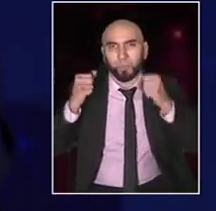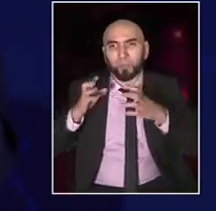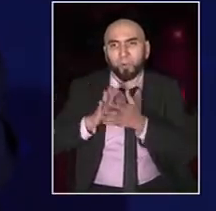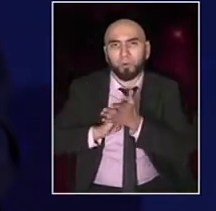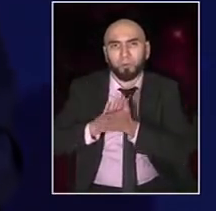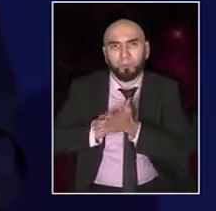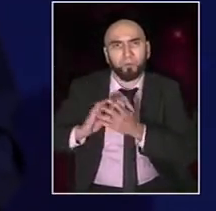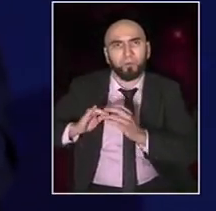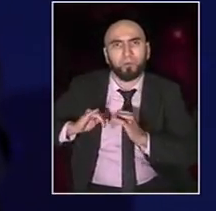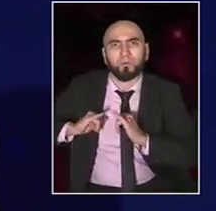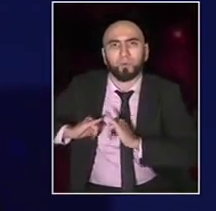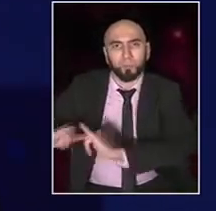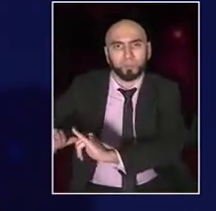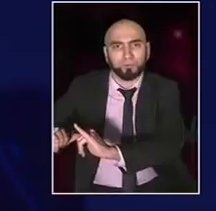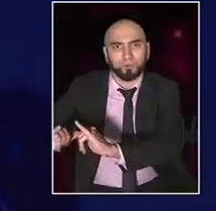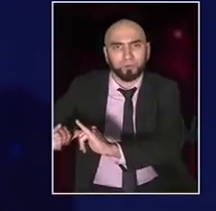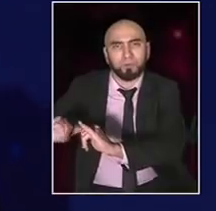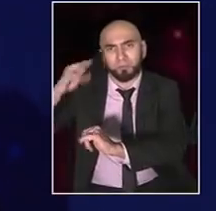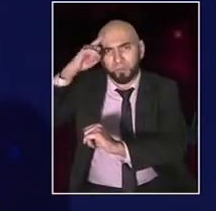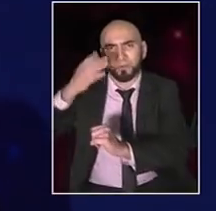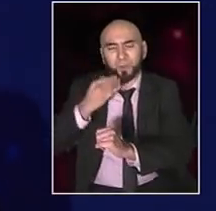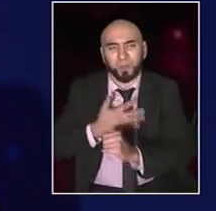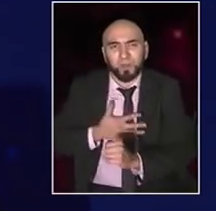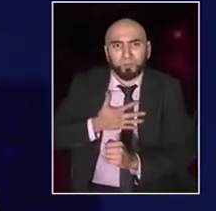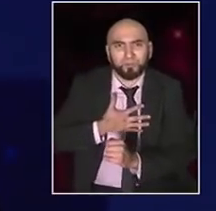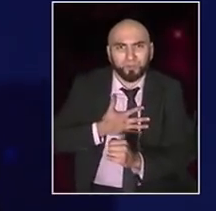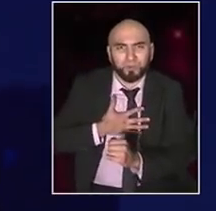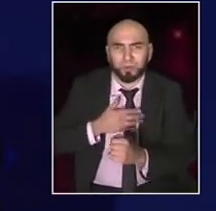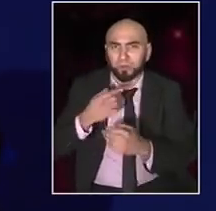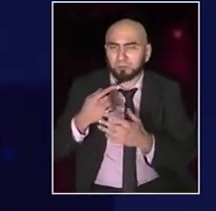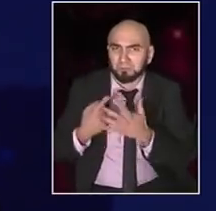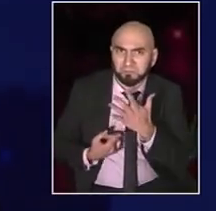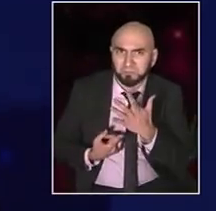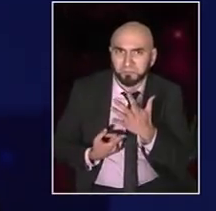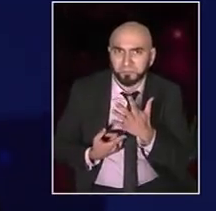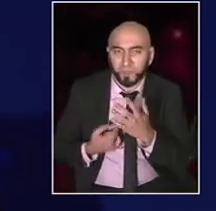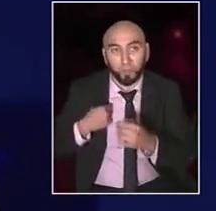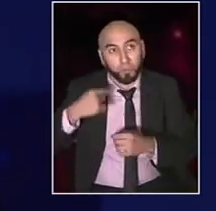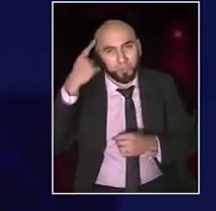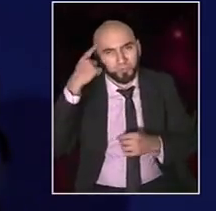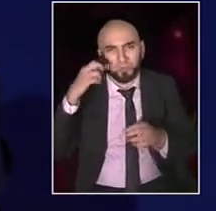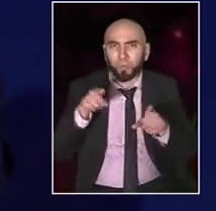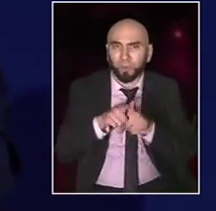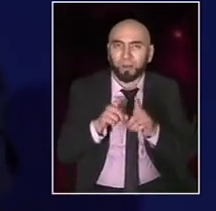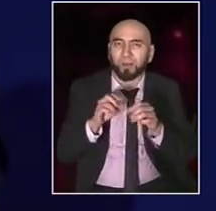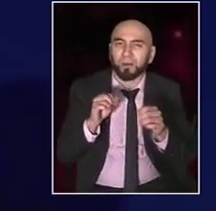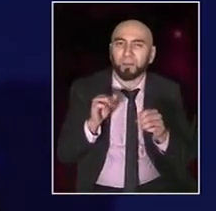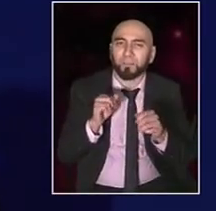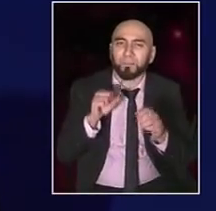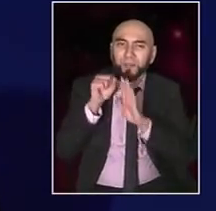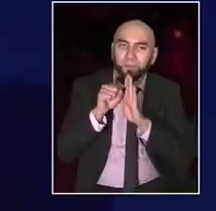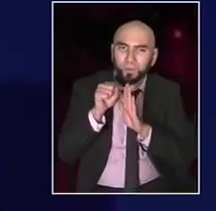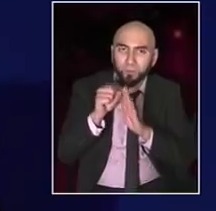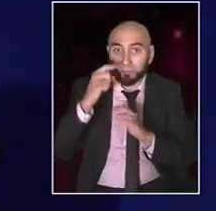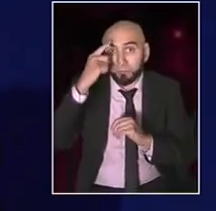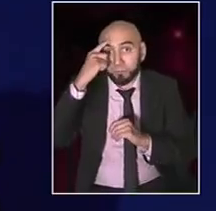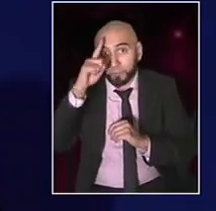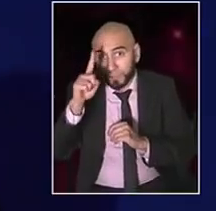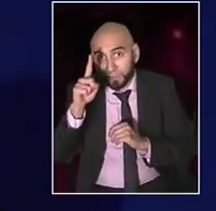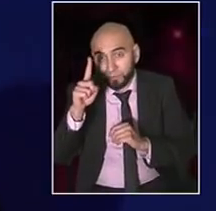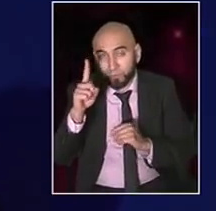ser ciencia ficción, pero lo que yo creo que es importante es conocer lo que están planteando algunos grupos